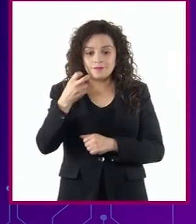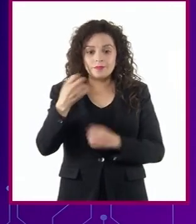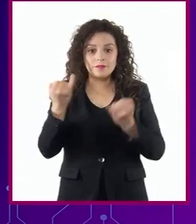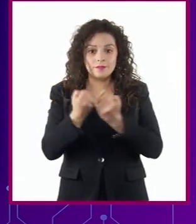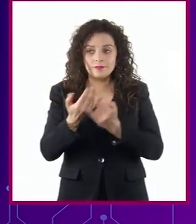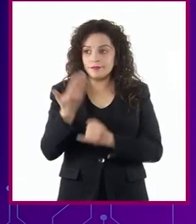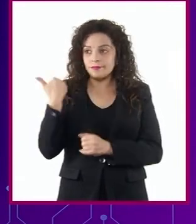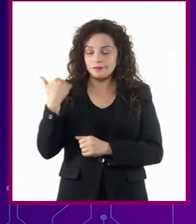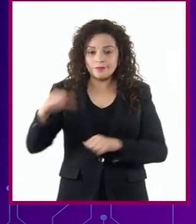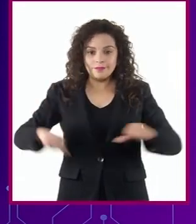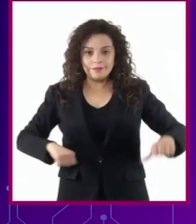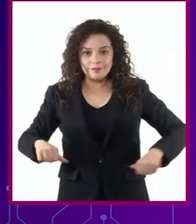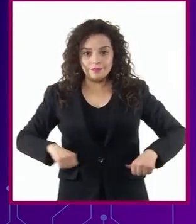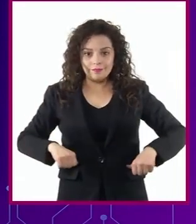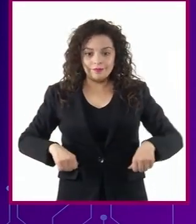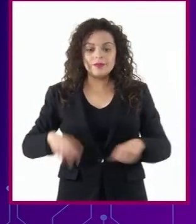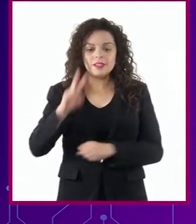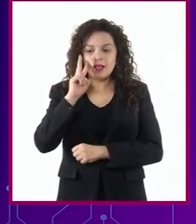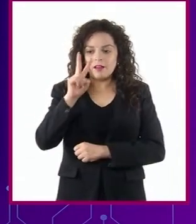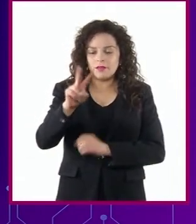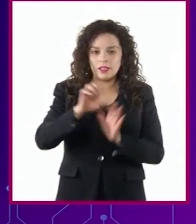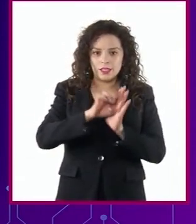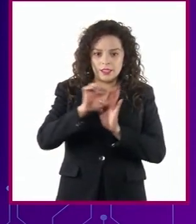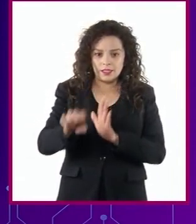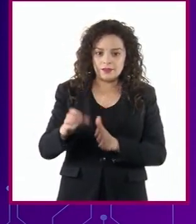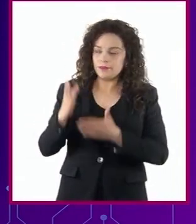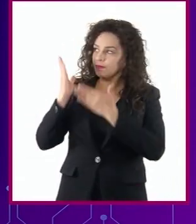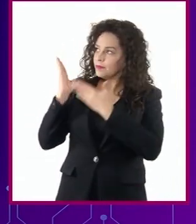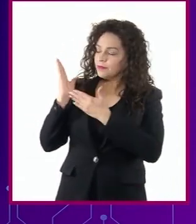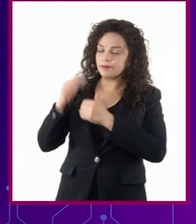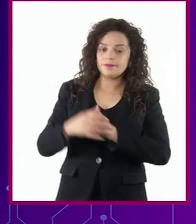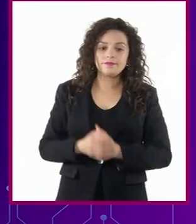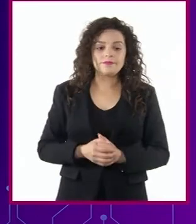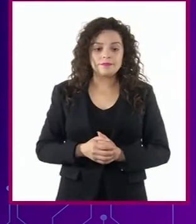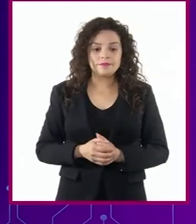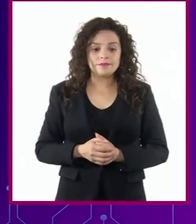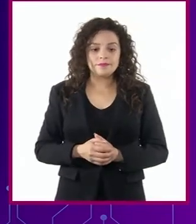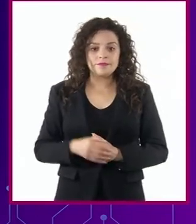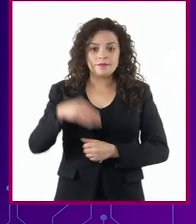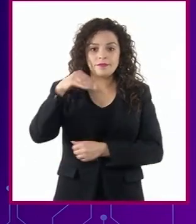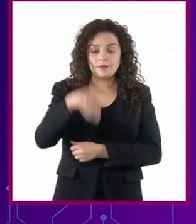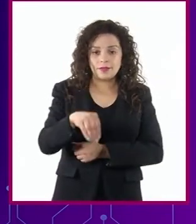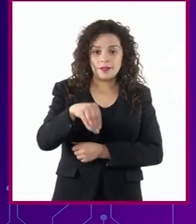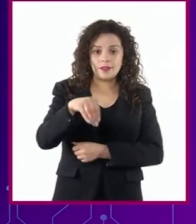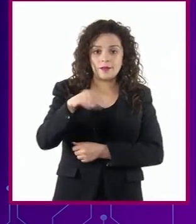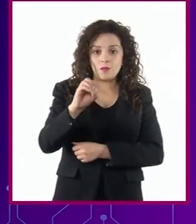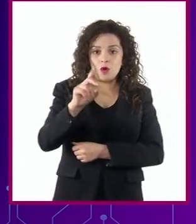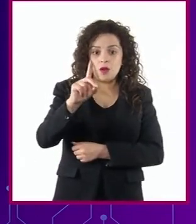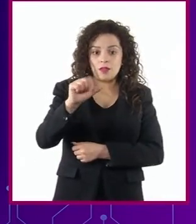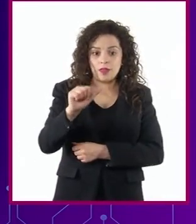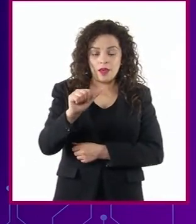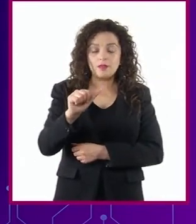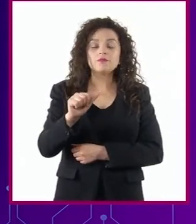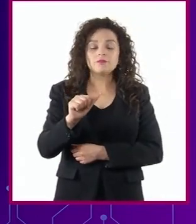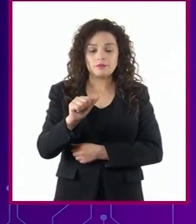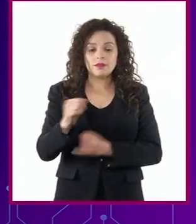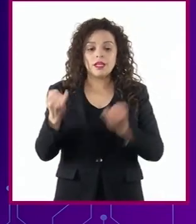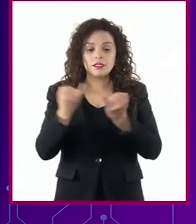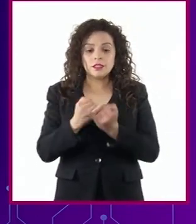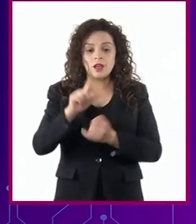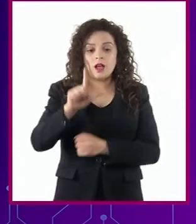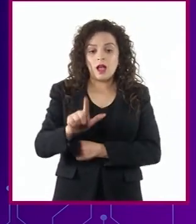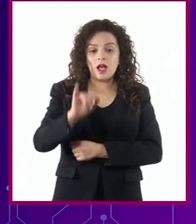anterior, tenemos que, en este caso, moda es igual al límite inferior del intervalo modal más